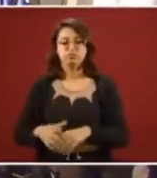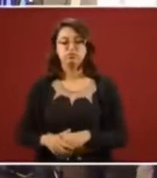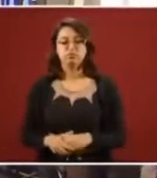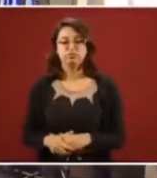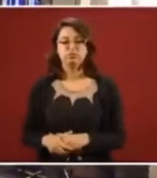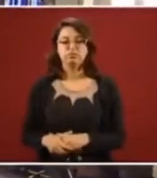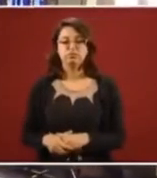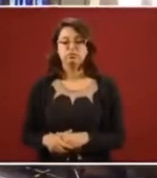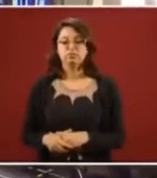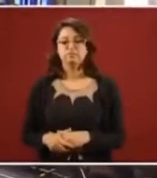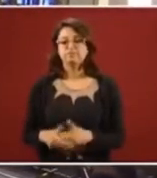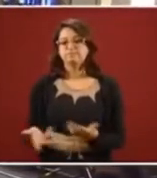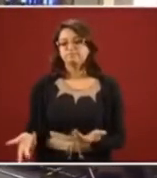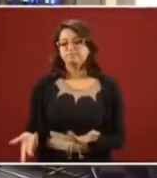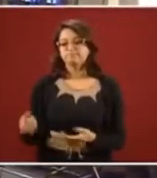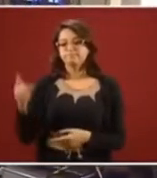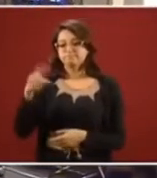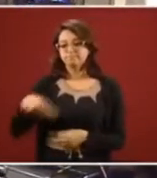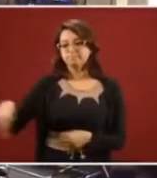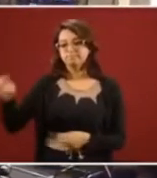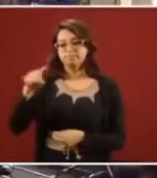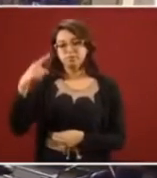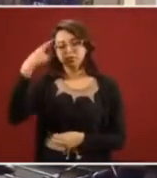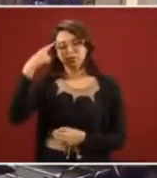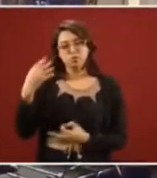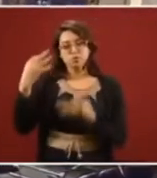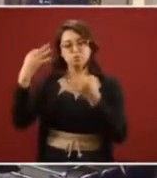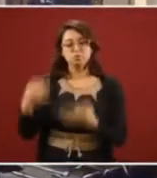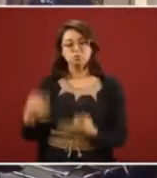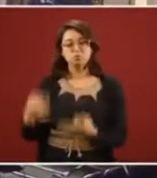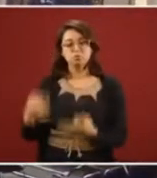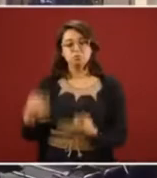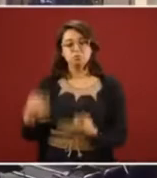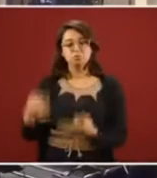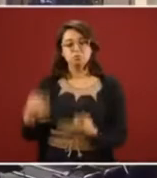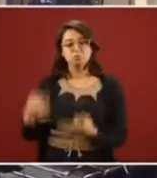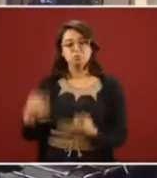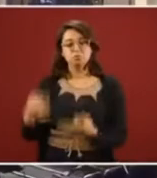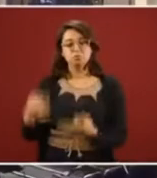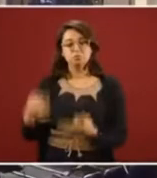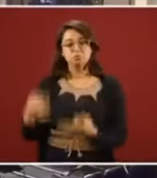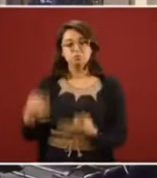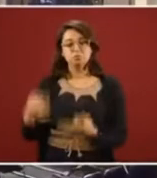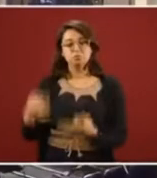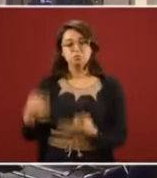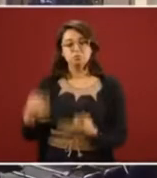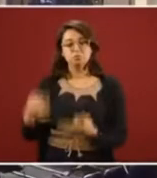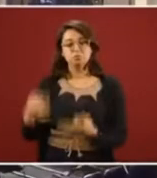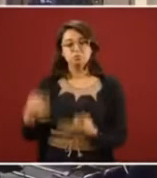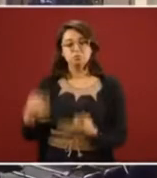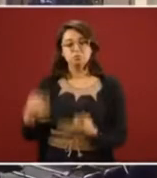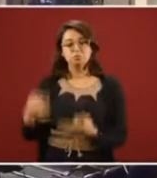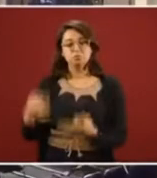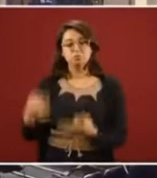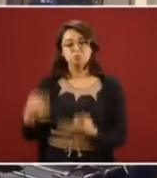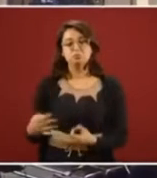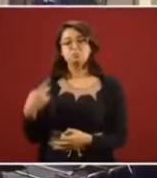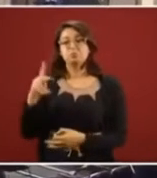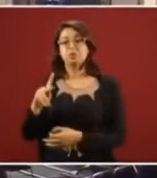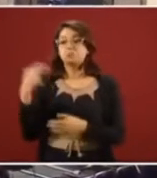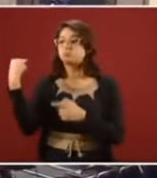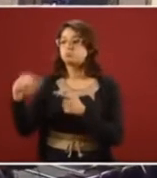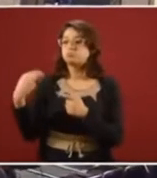más consecuentes y olvidados del buen seguro más consecuente enfocar